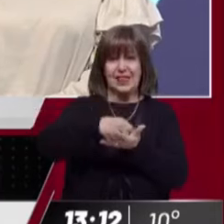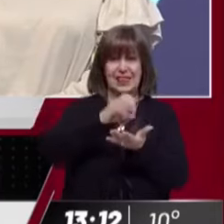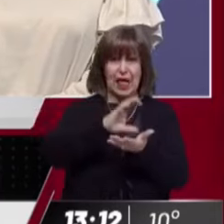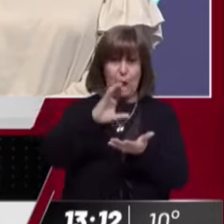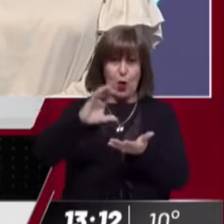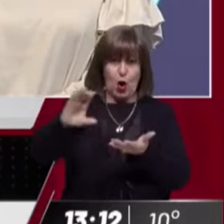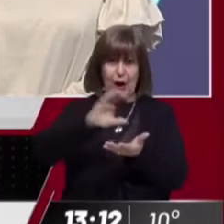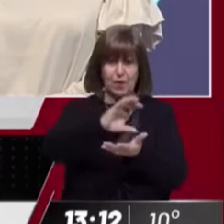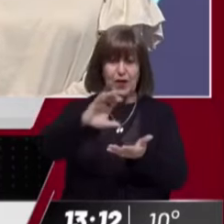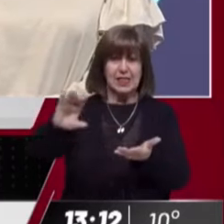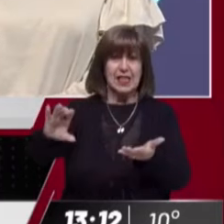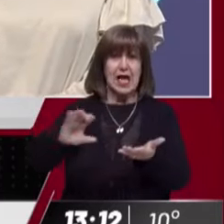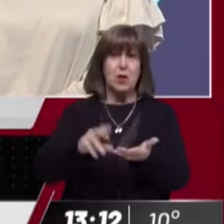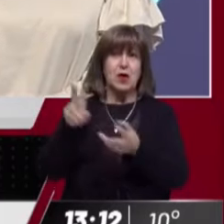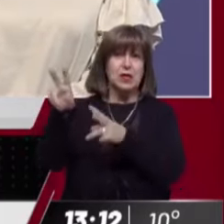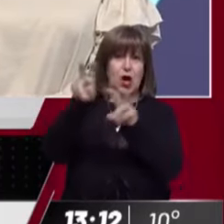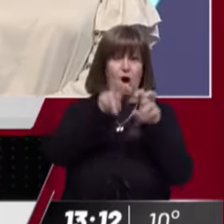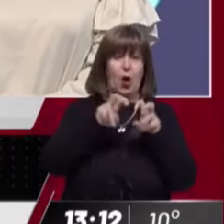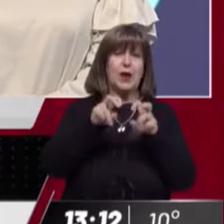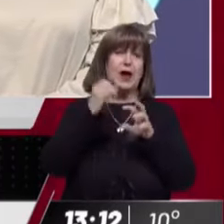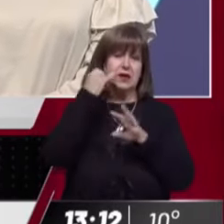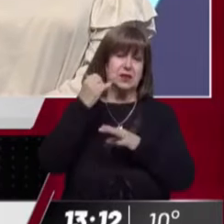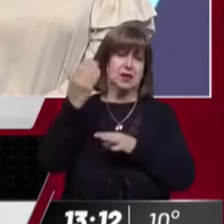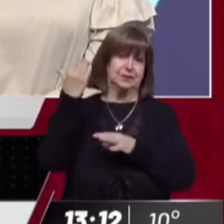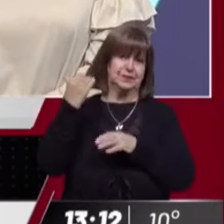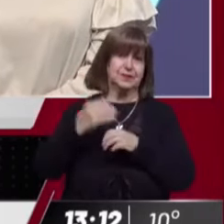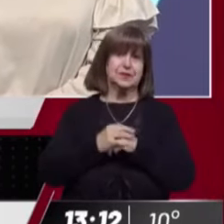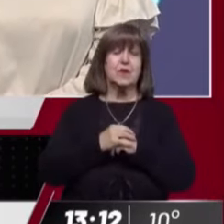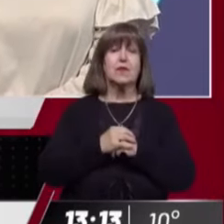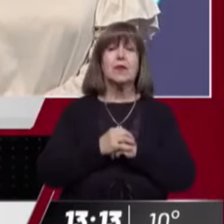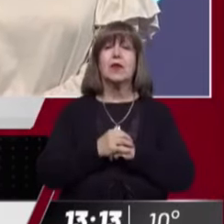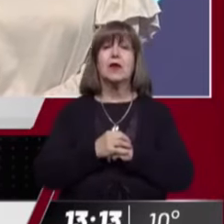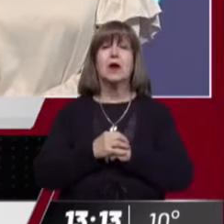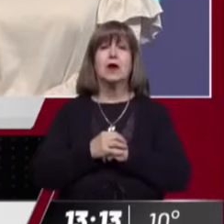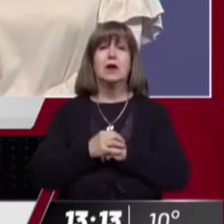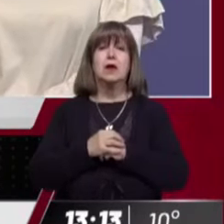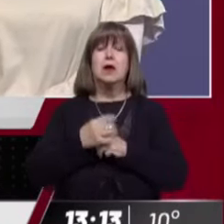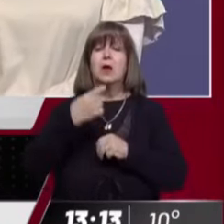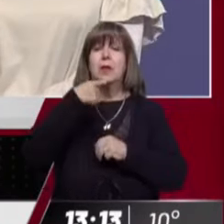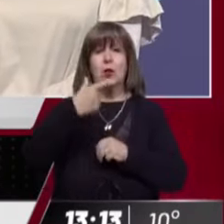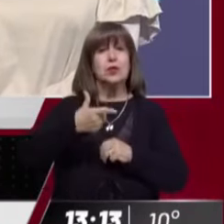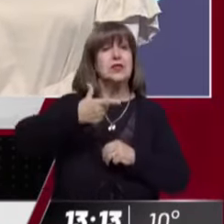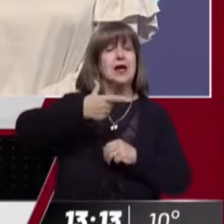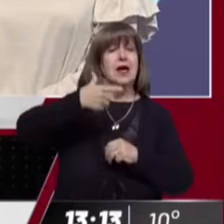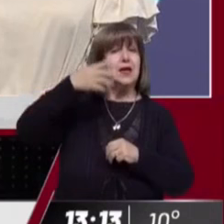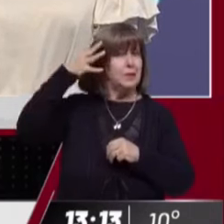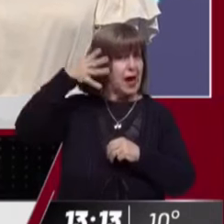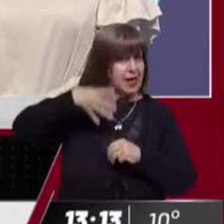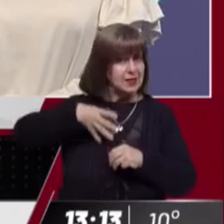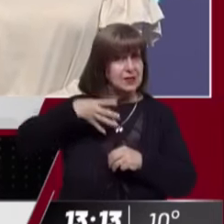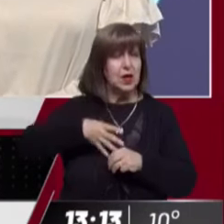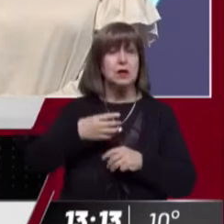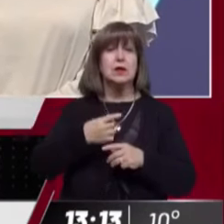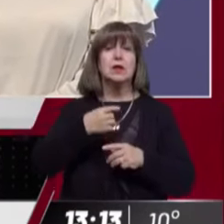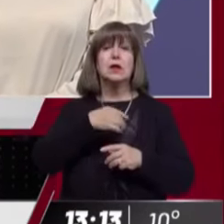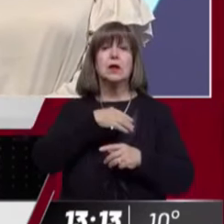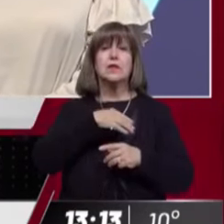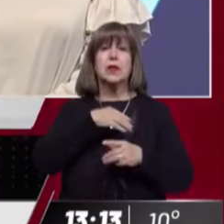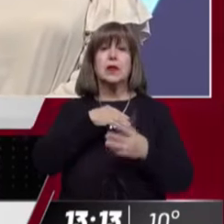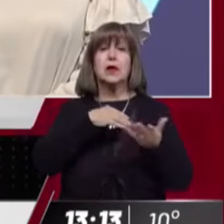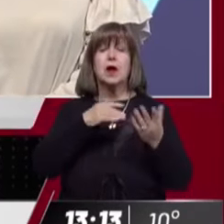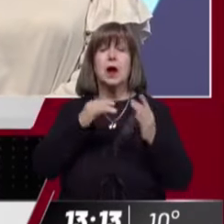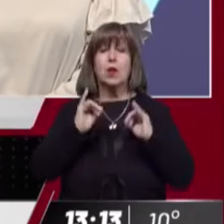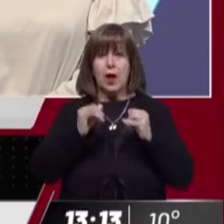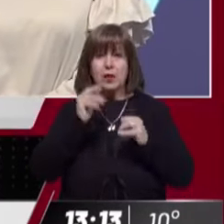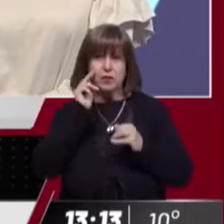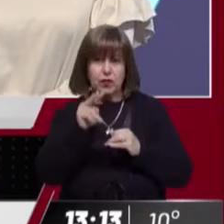de dinero en efectivo que se había recaudado en este fin de semana. Mucha plata. Por lo que has podido observar, En la camioneta ya se han realizado